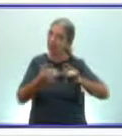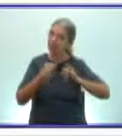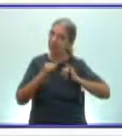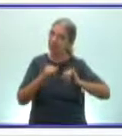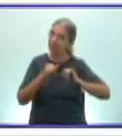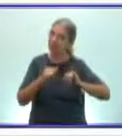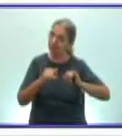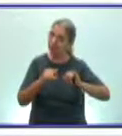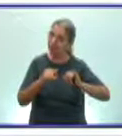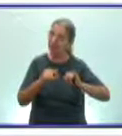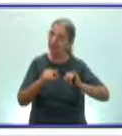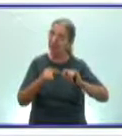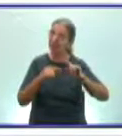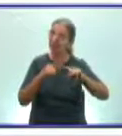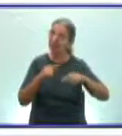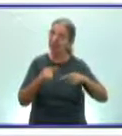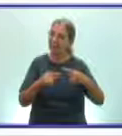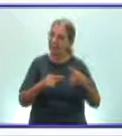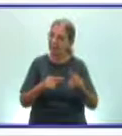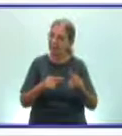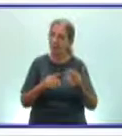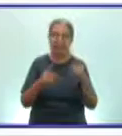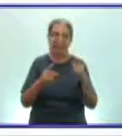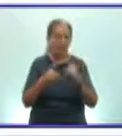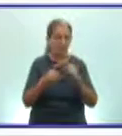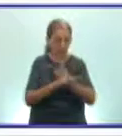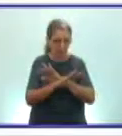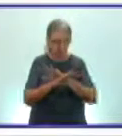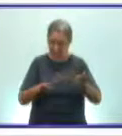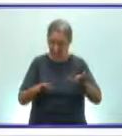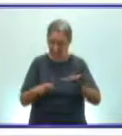y solo efectúes los cálculos.